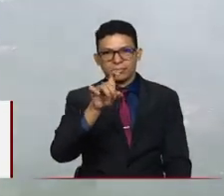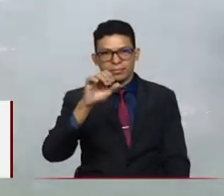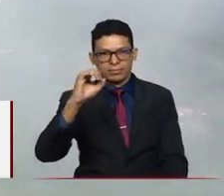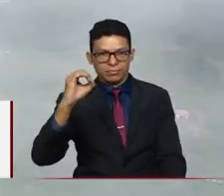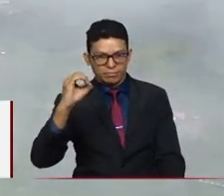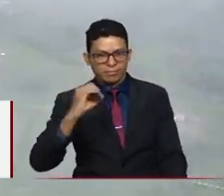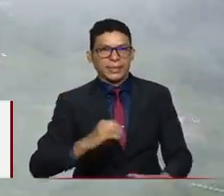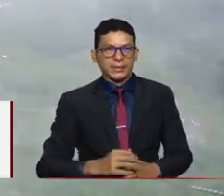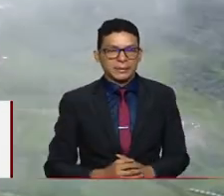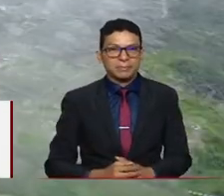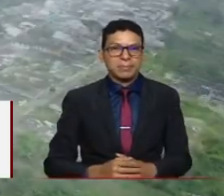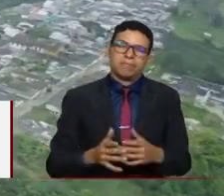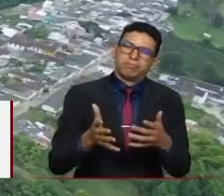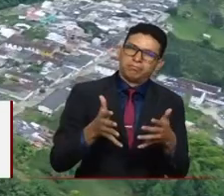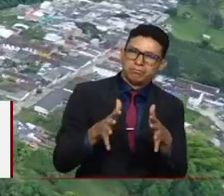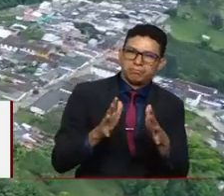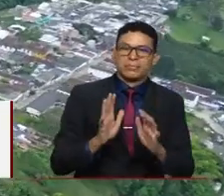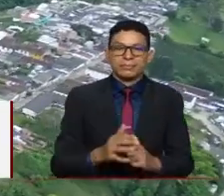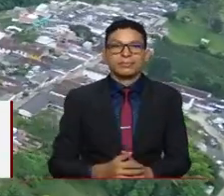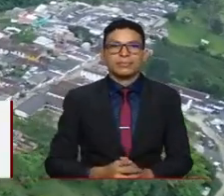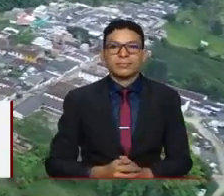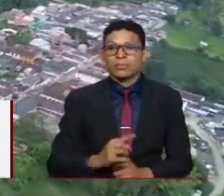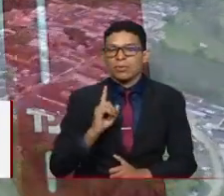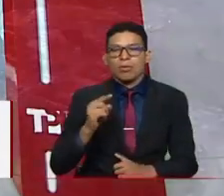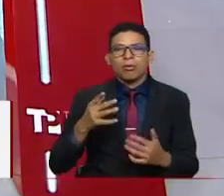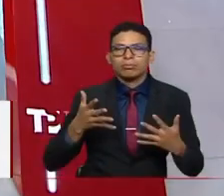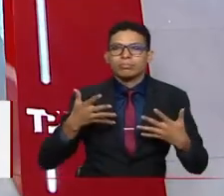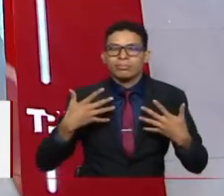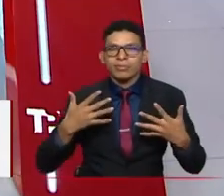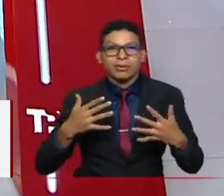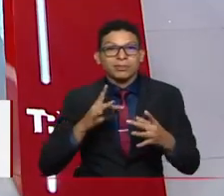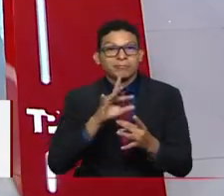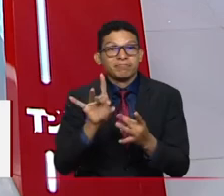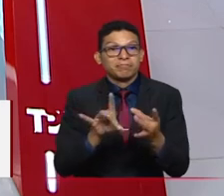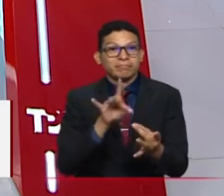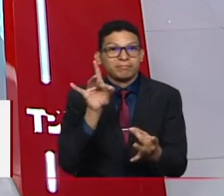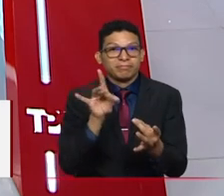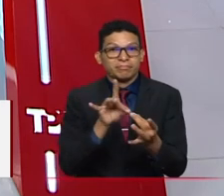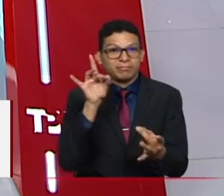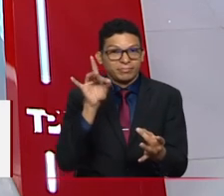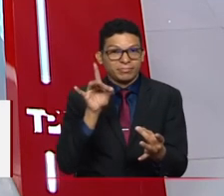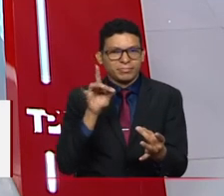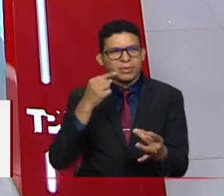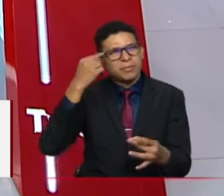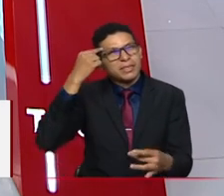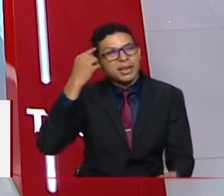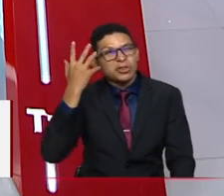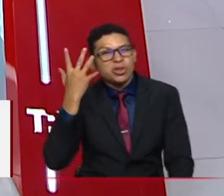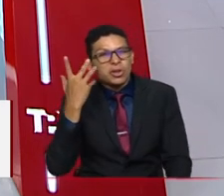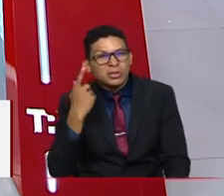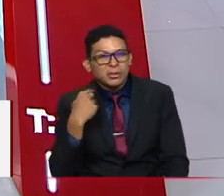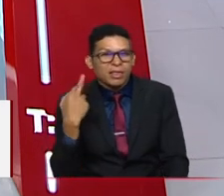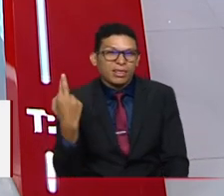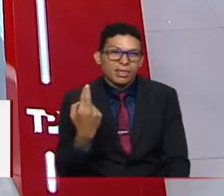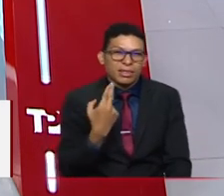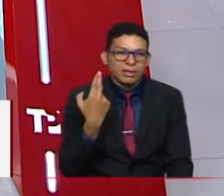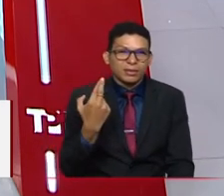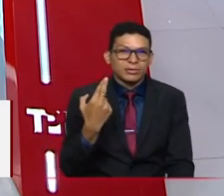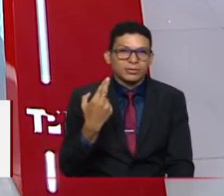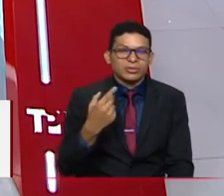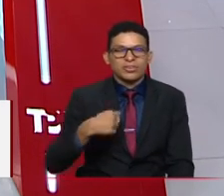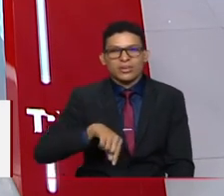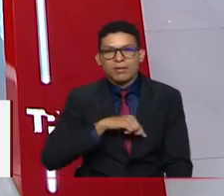menos además jigi que tiene un clima perfecto para salirnos de lo cotidiano de nuestra ciudad que somos muy